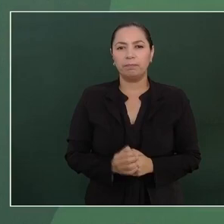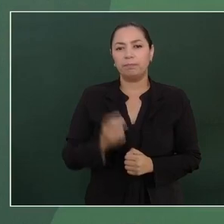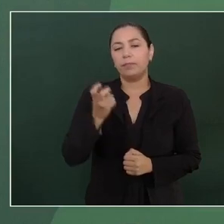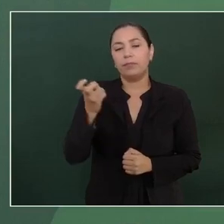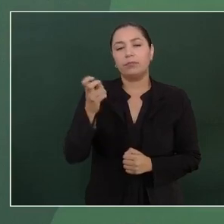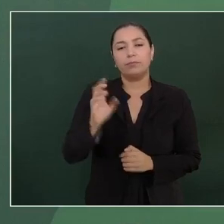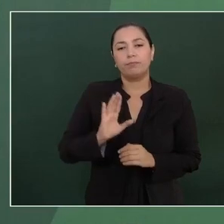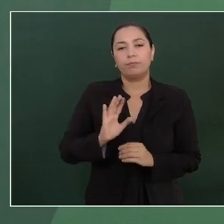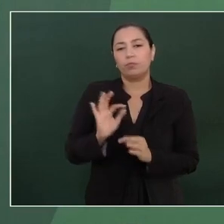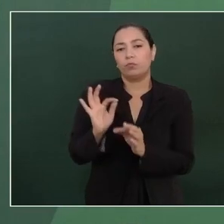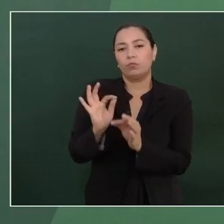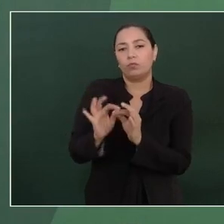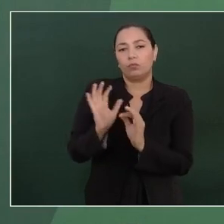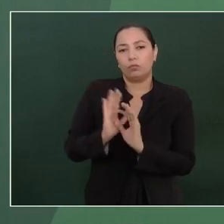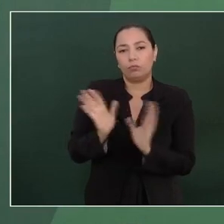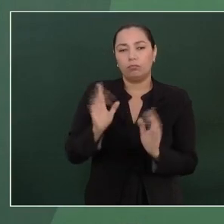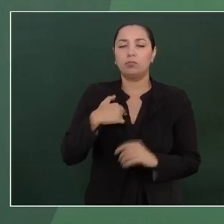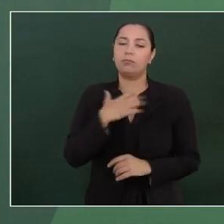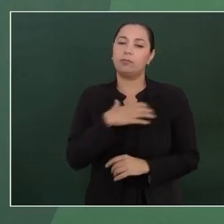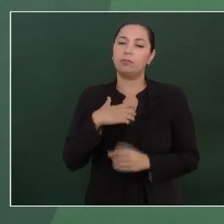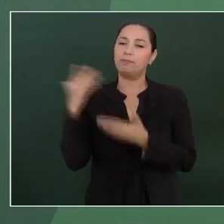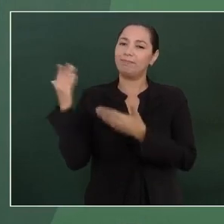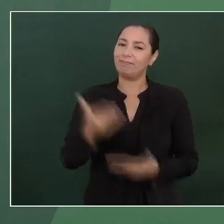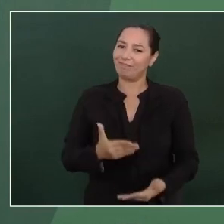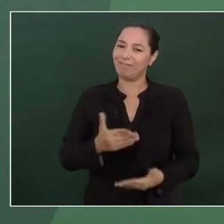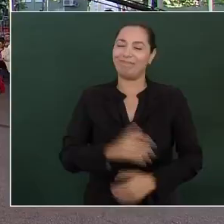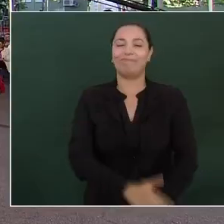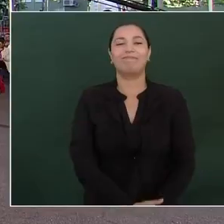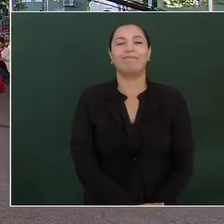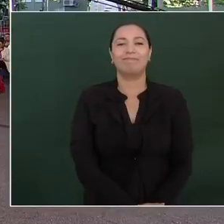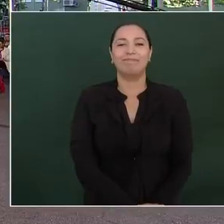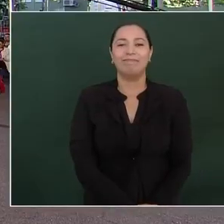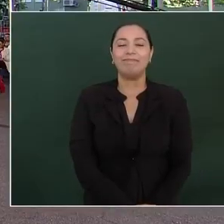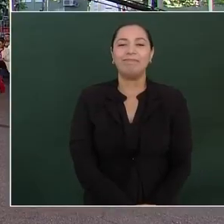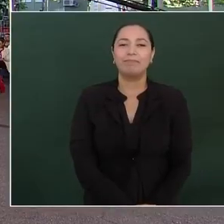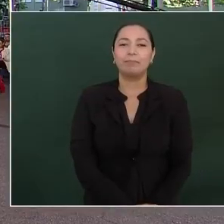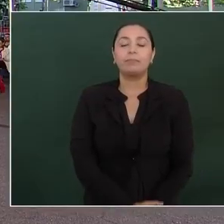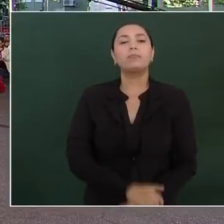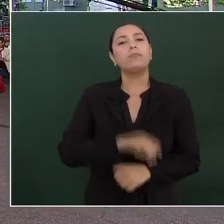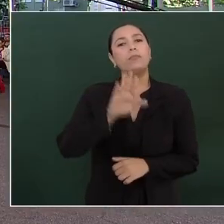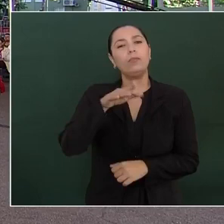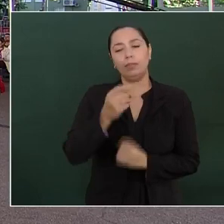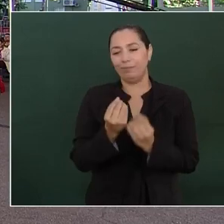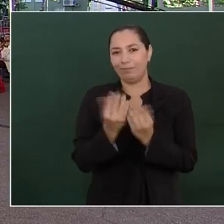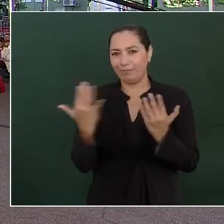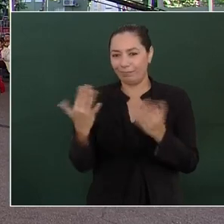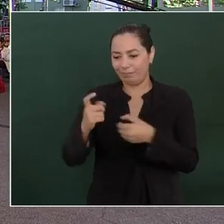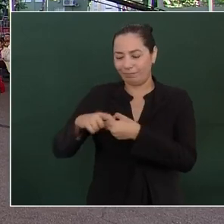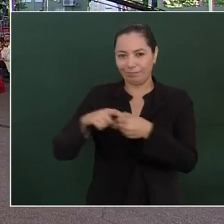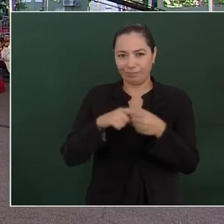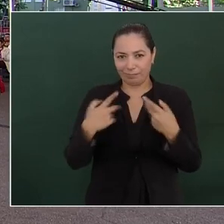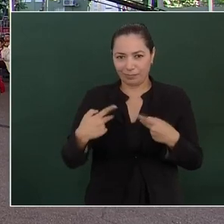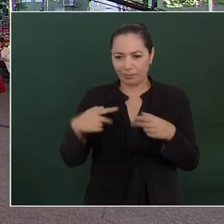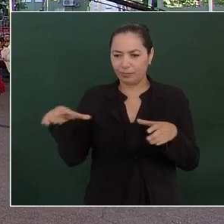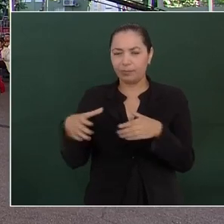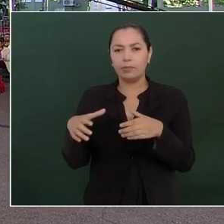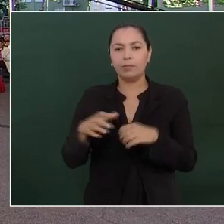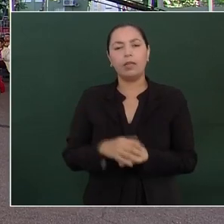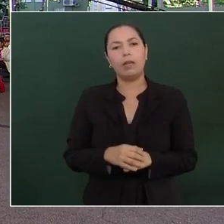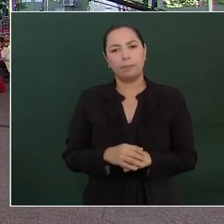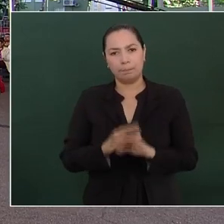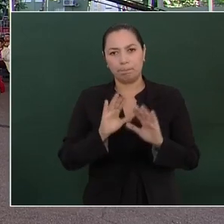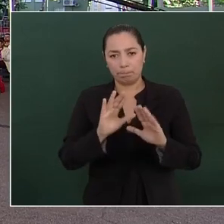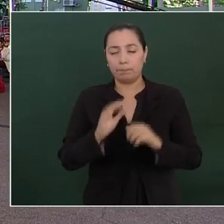todo. Y estoy muy contento de estar aquí. Sobre su gabinete, presidente. Pues ya no